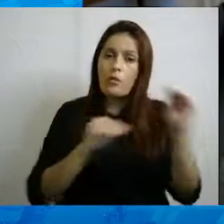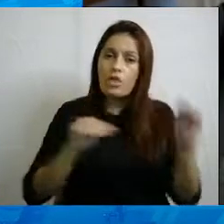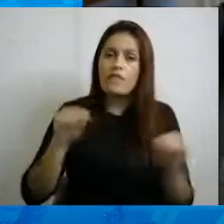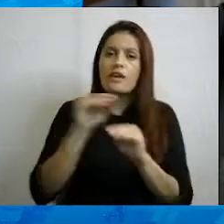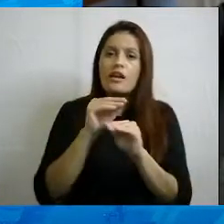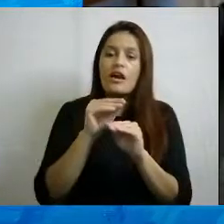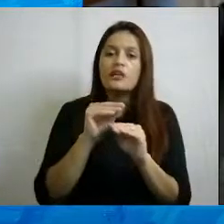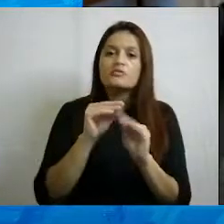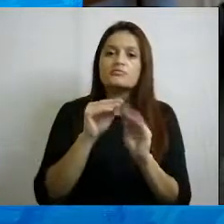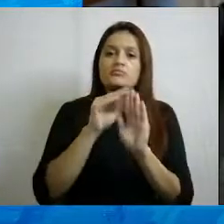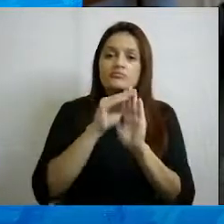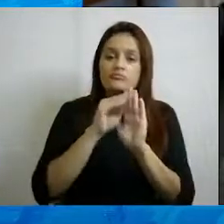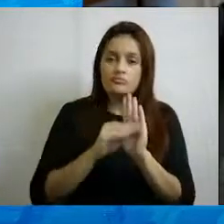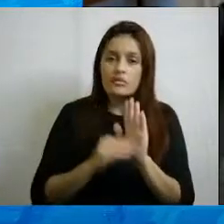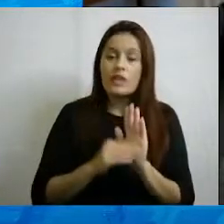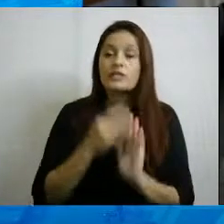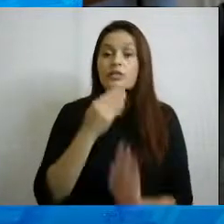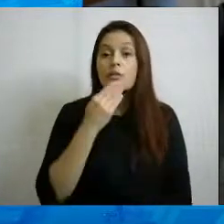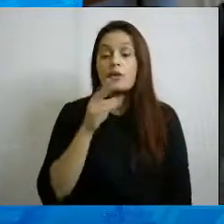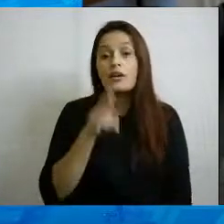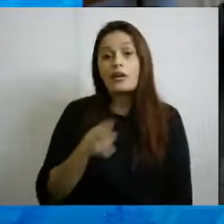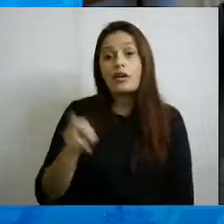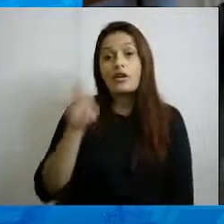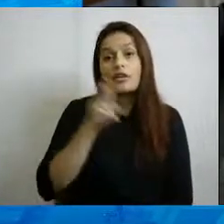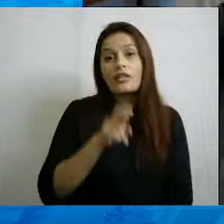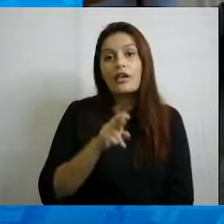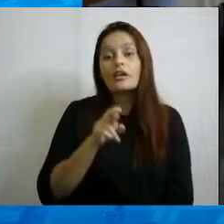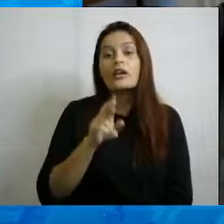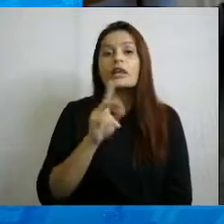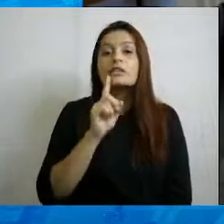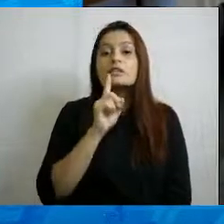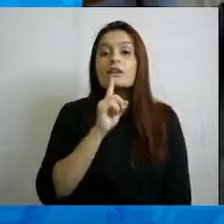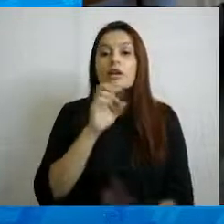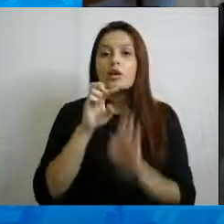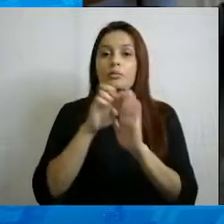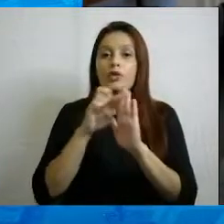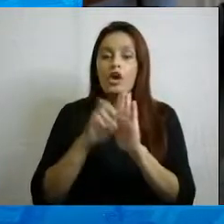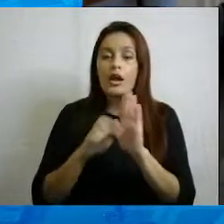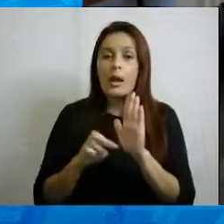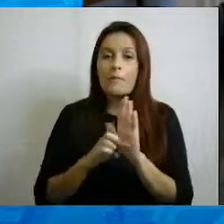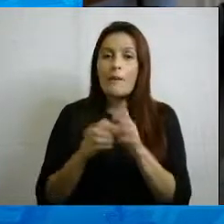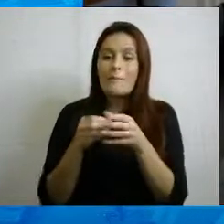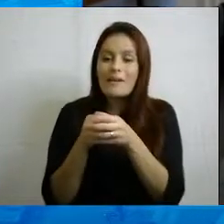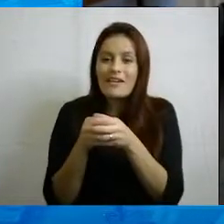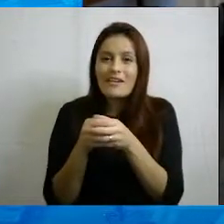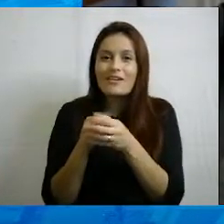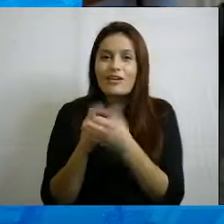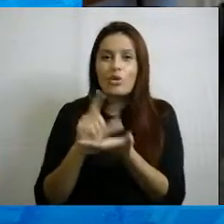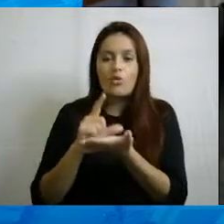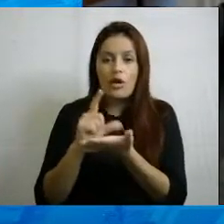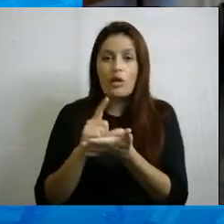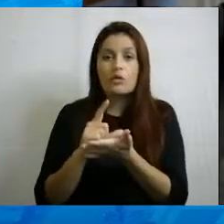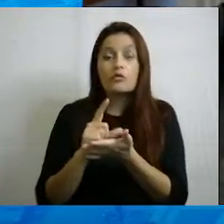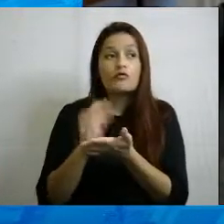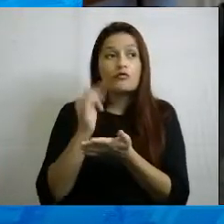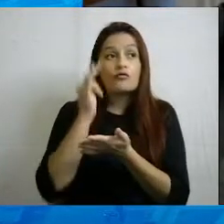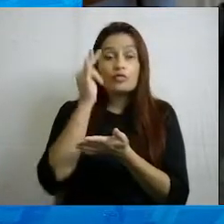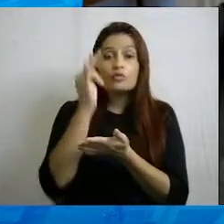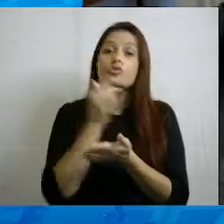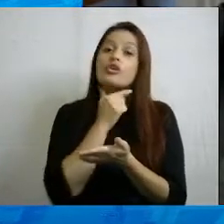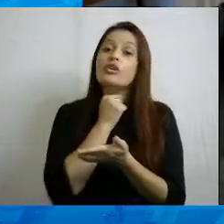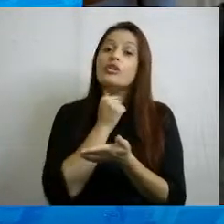comunidad. Recordar que está el programa para pequeñas localidades, que va a tener instancias participativas en el caso de que se quiera generar un